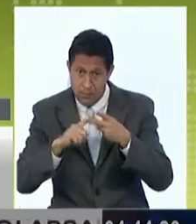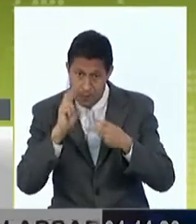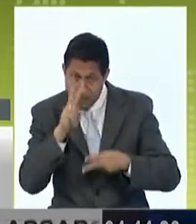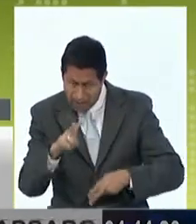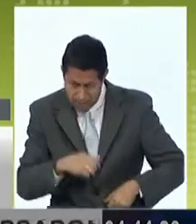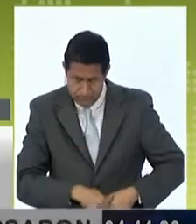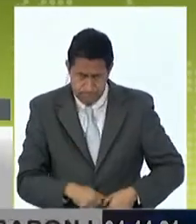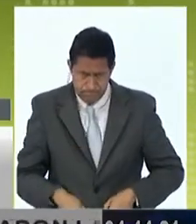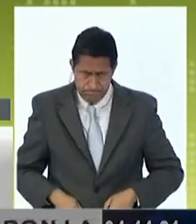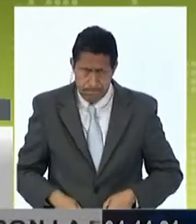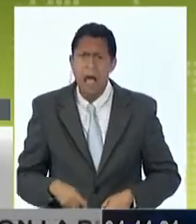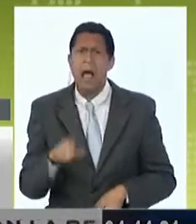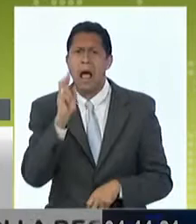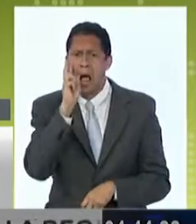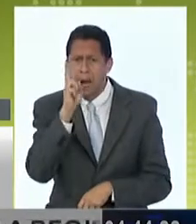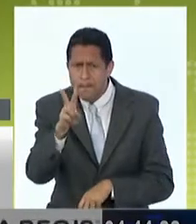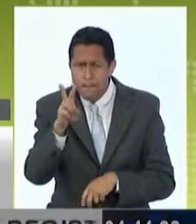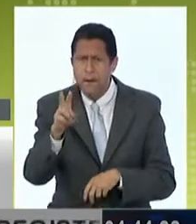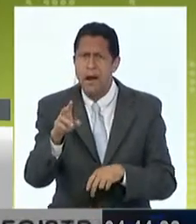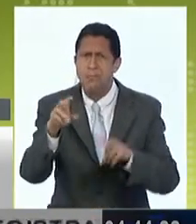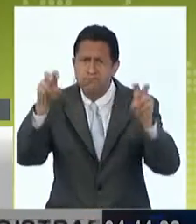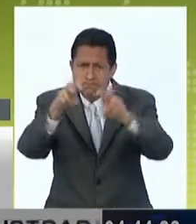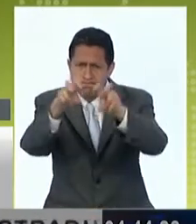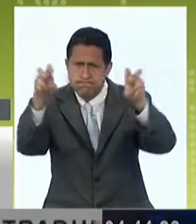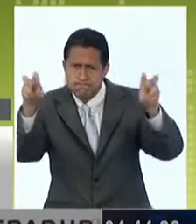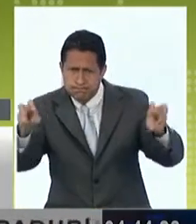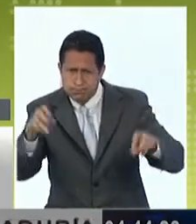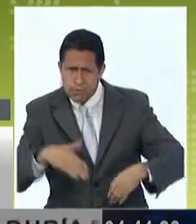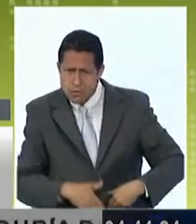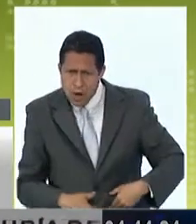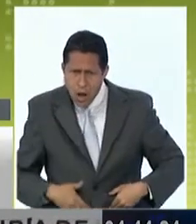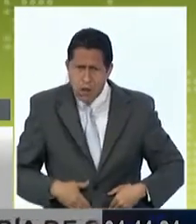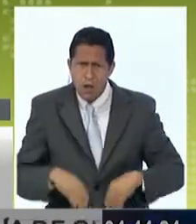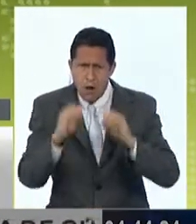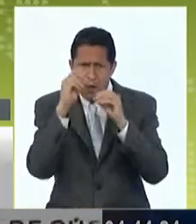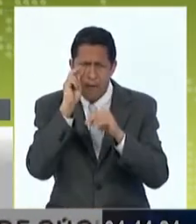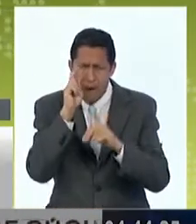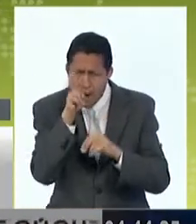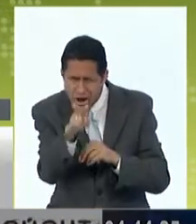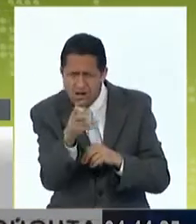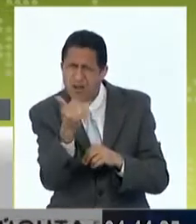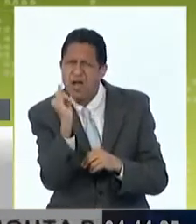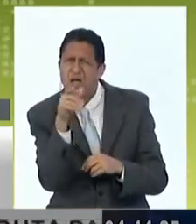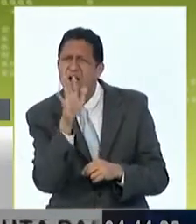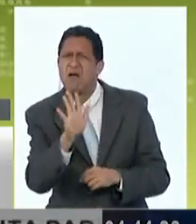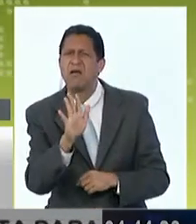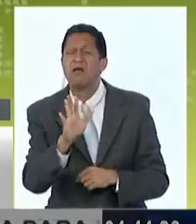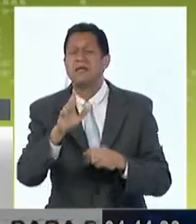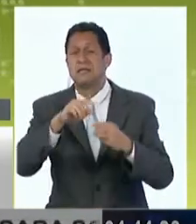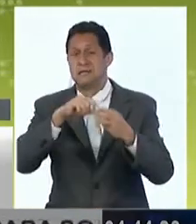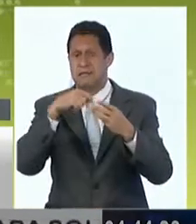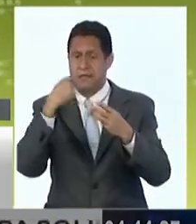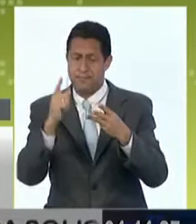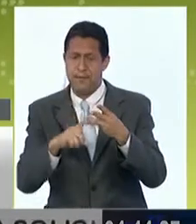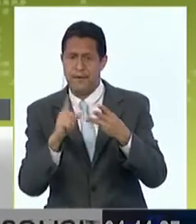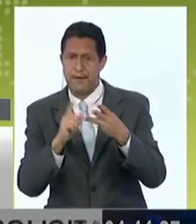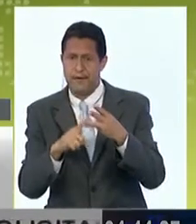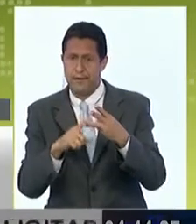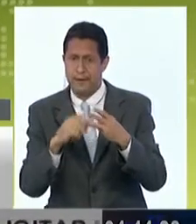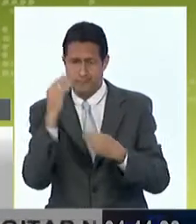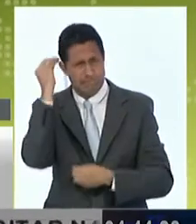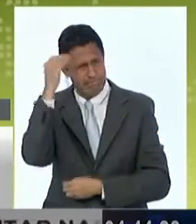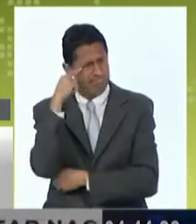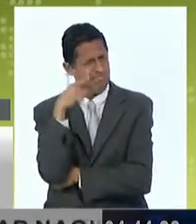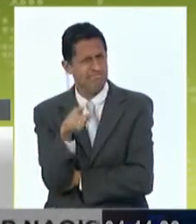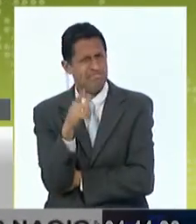el médico debe evaluar bien atrás el tacto la visión ver qué es lo que está sucediendo y de ahí empiezan a aparecer las sospechas